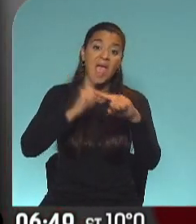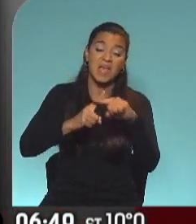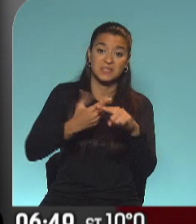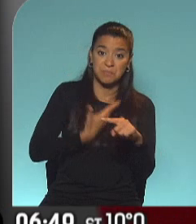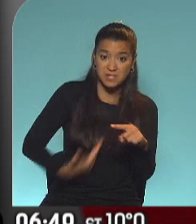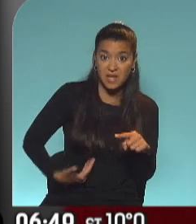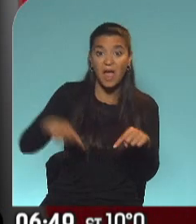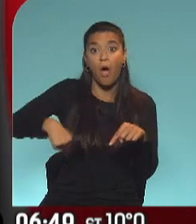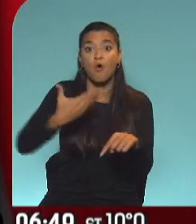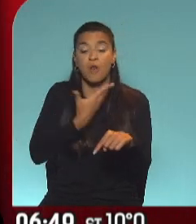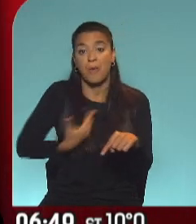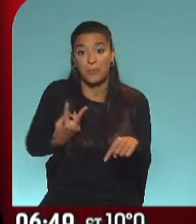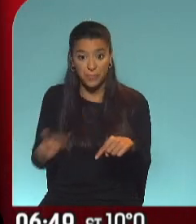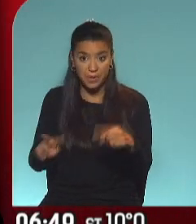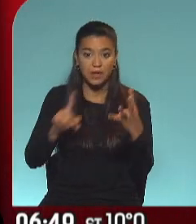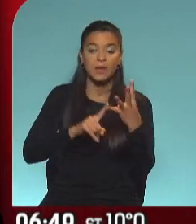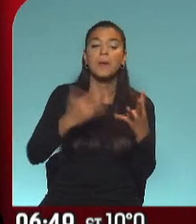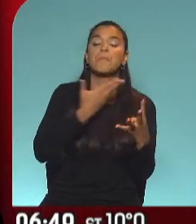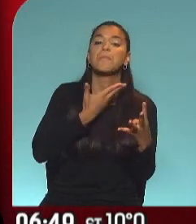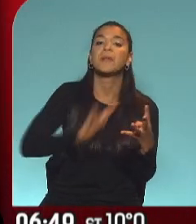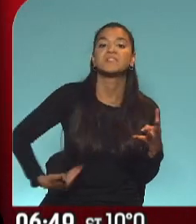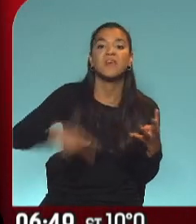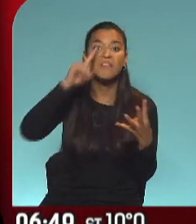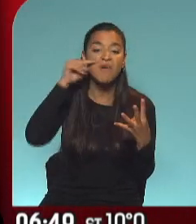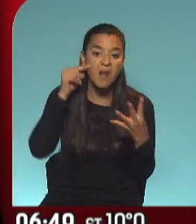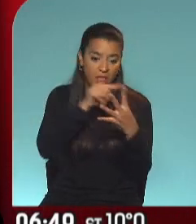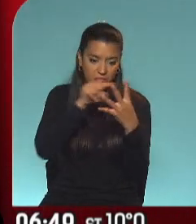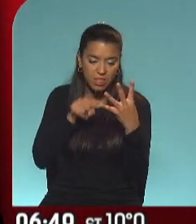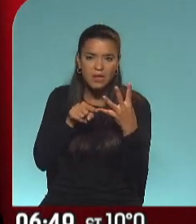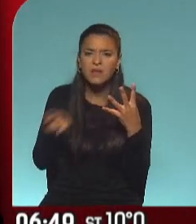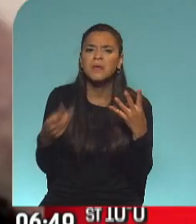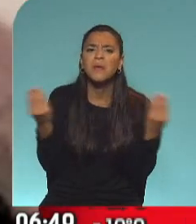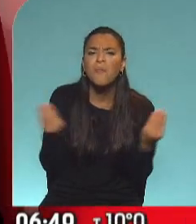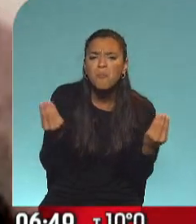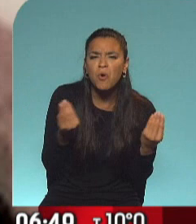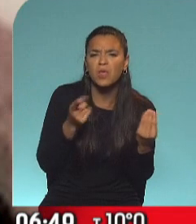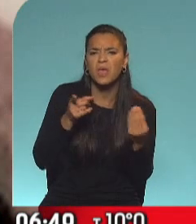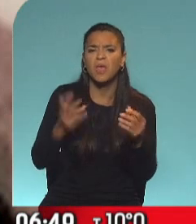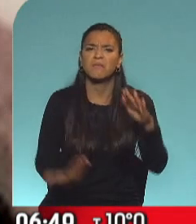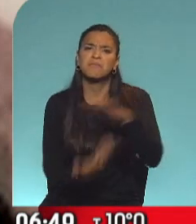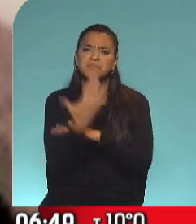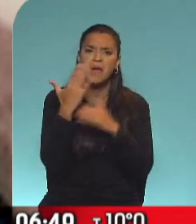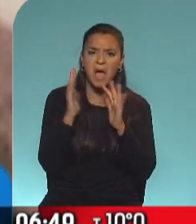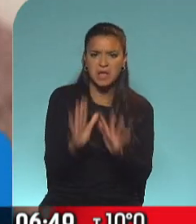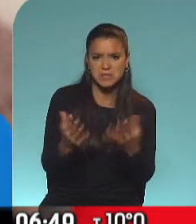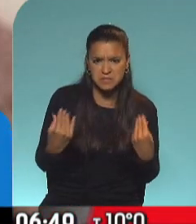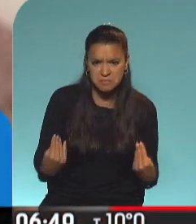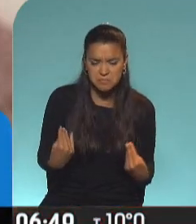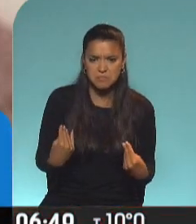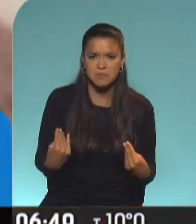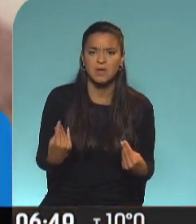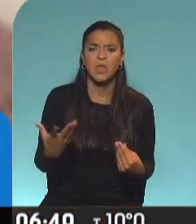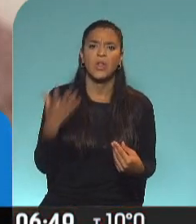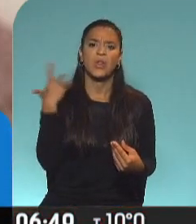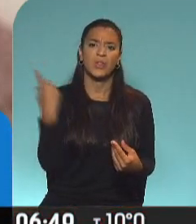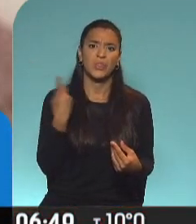y vicepresidenta de la Nación, y al presidente Alberto Fernández. La pregunta es, ¿a título de qué? Digamos, ¿cuál es el motivo por el cual esta